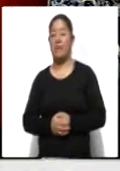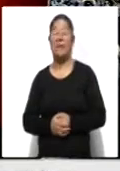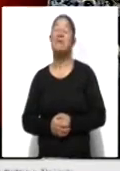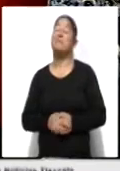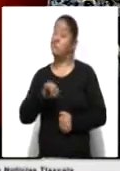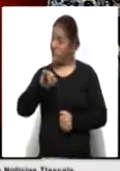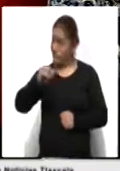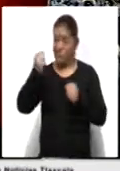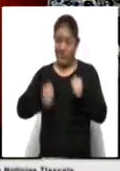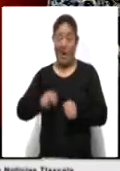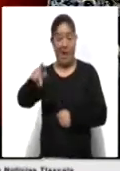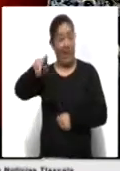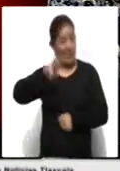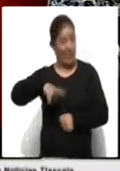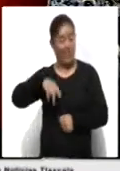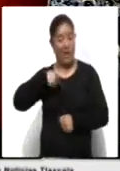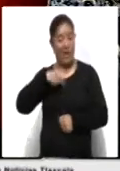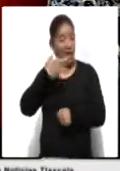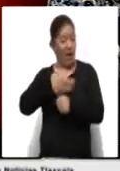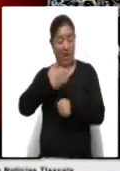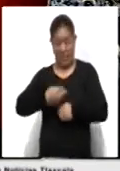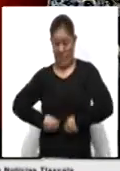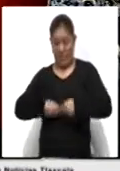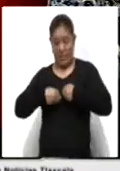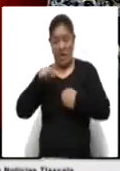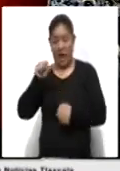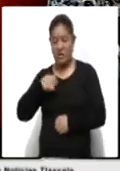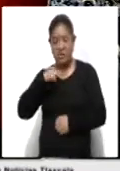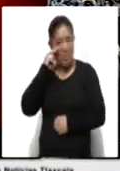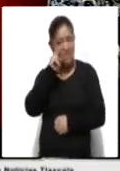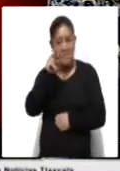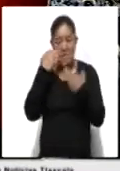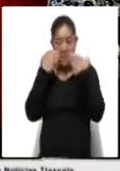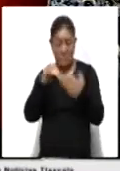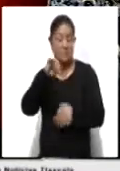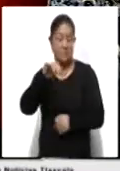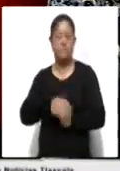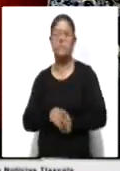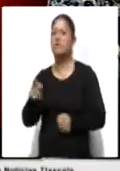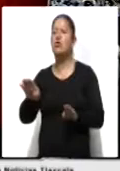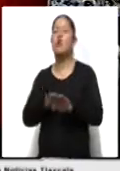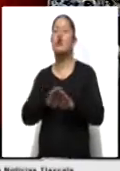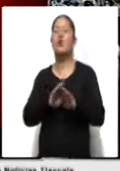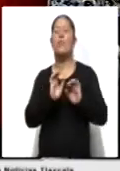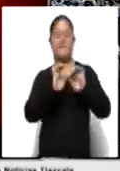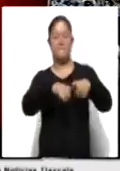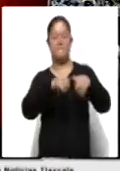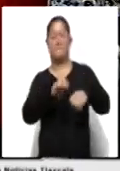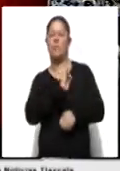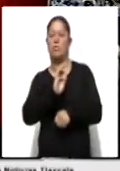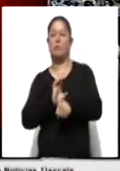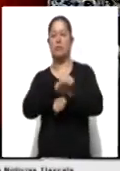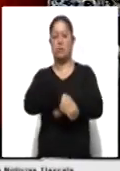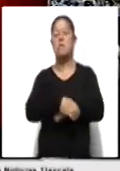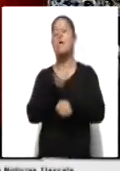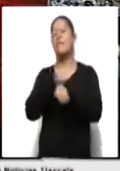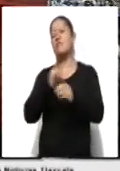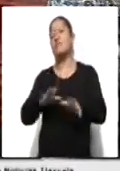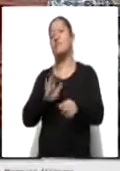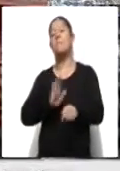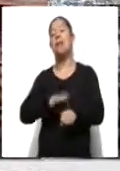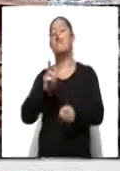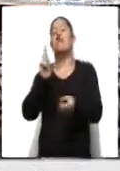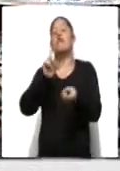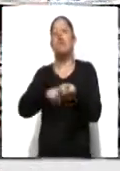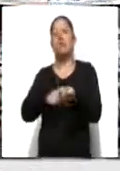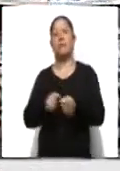estamos observando. Si nos pudieras compartir, por favor, ¿cómo es el proceso de admisión en línea y dónde es que podemos obtener más información? Sí,